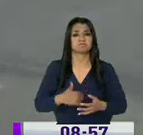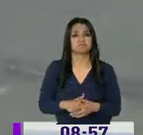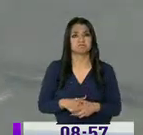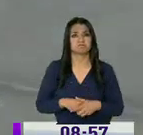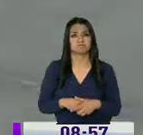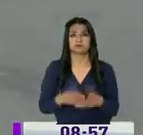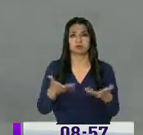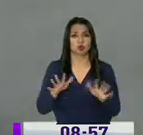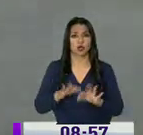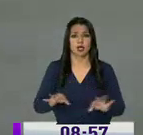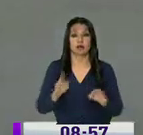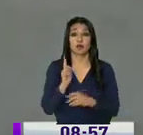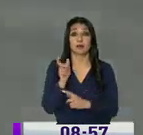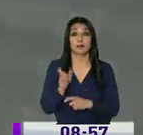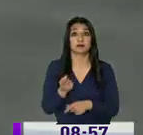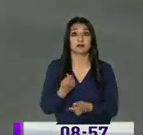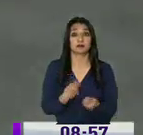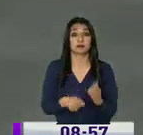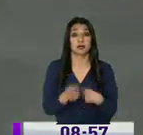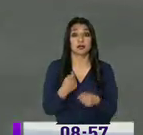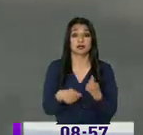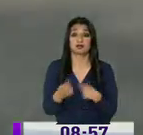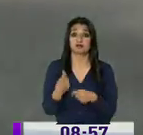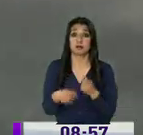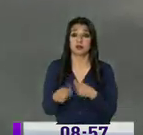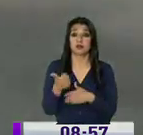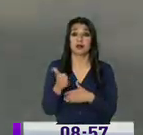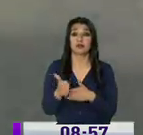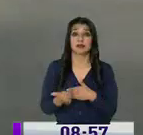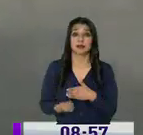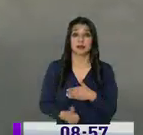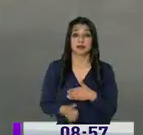un comerciante de venta de artesanías.